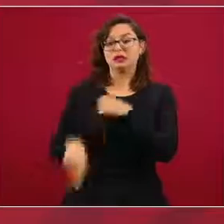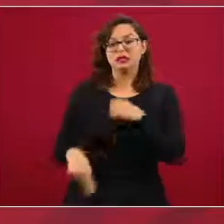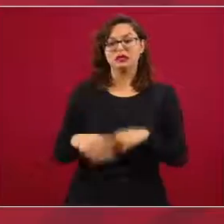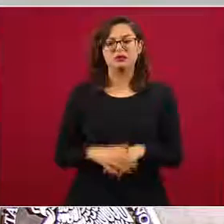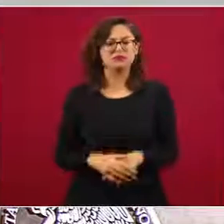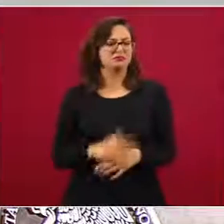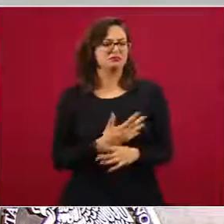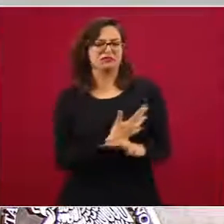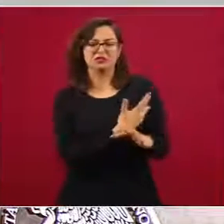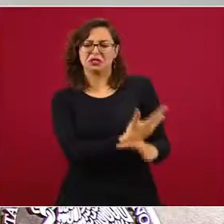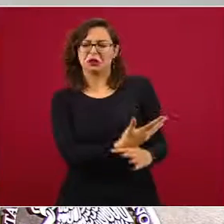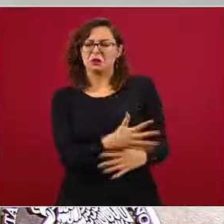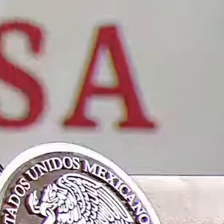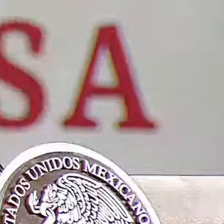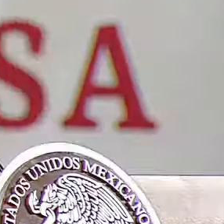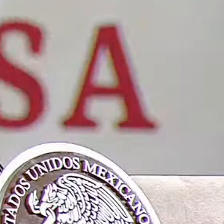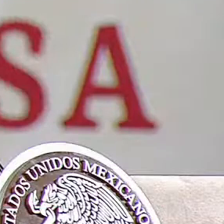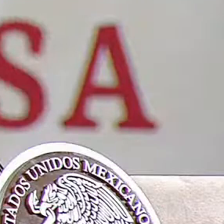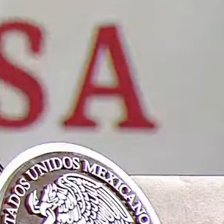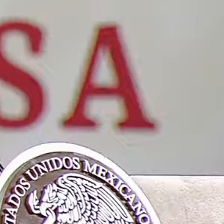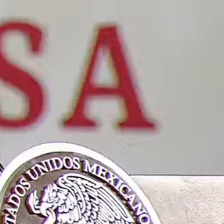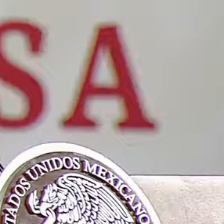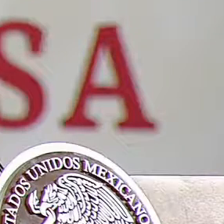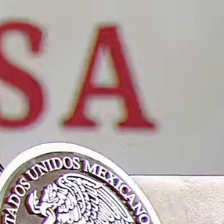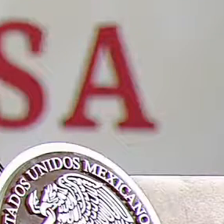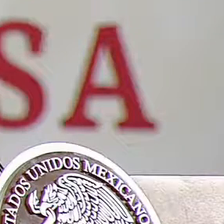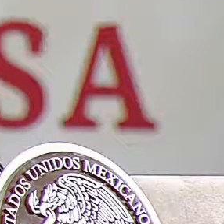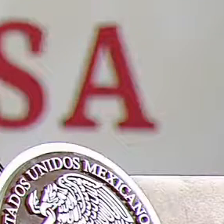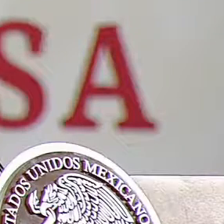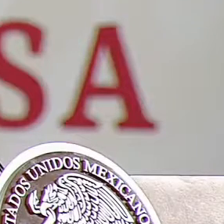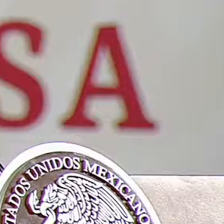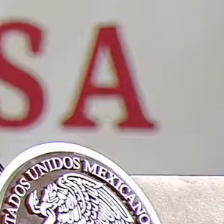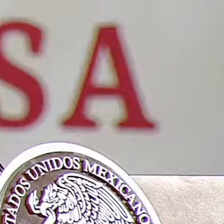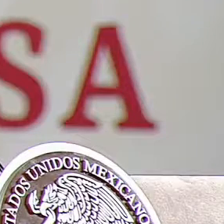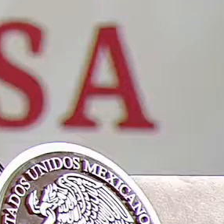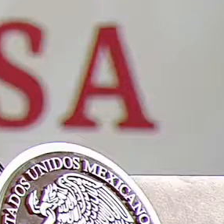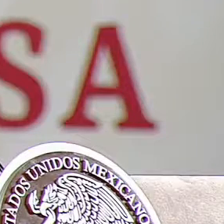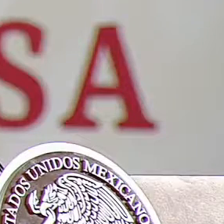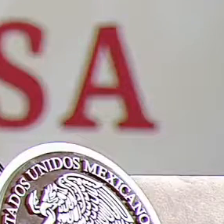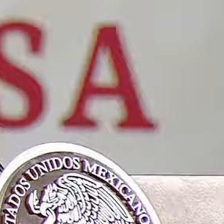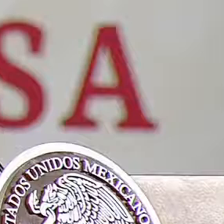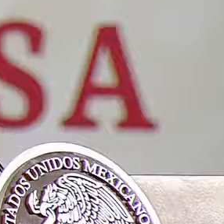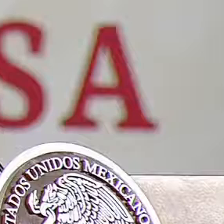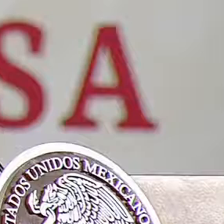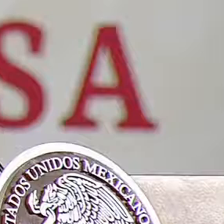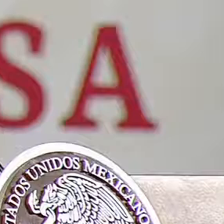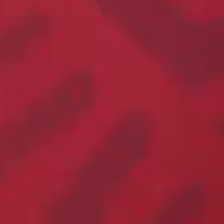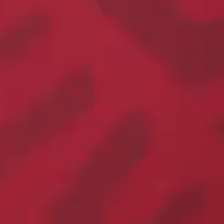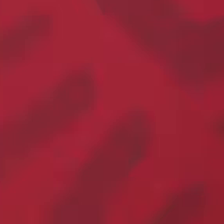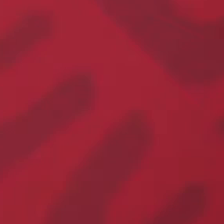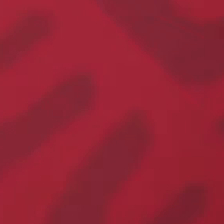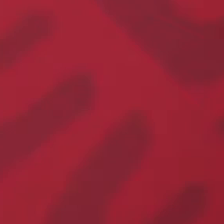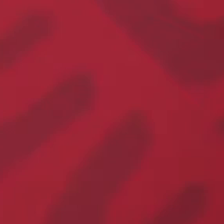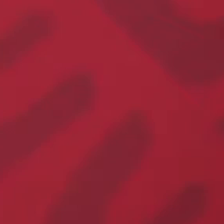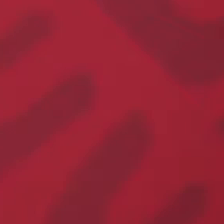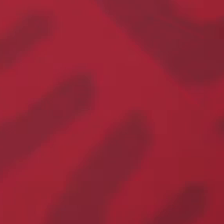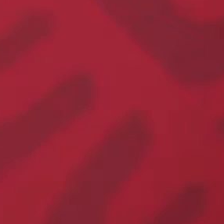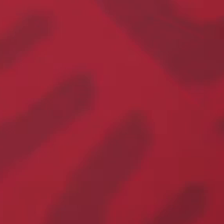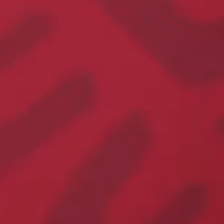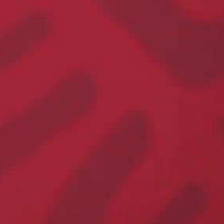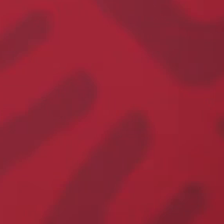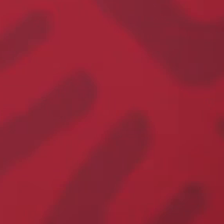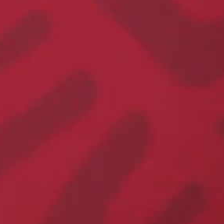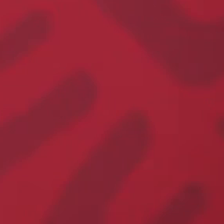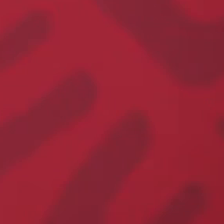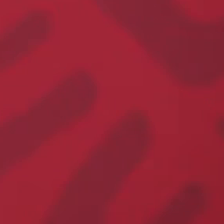Palabras más, palabras menos. La maestra Elbester, que podría aportar